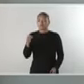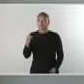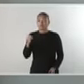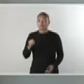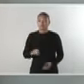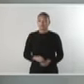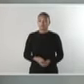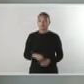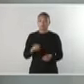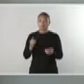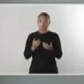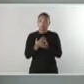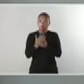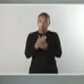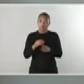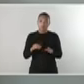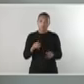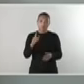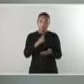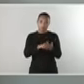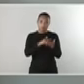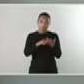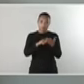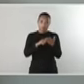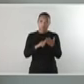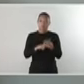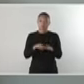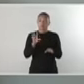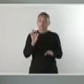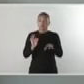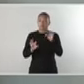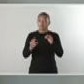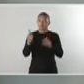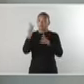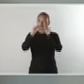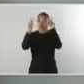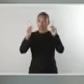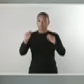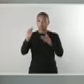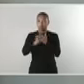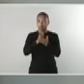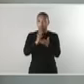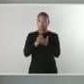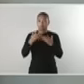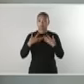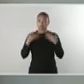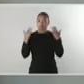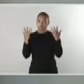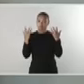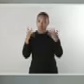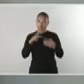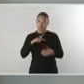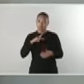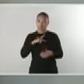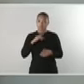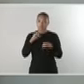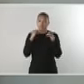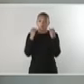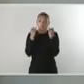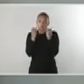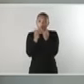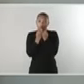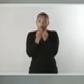es nuestra elección la paz de Tamaulipas está en nuestras manos juntos decidiremos